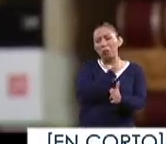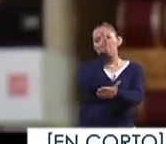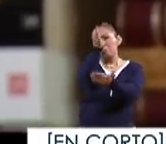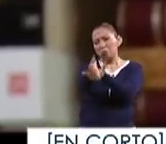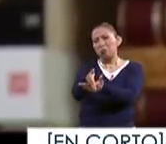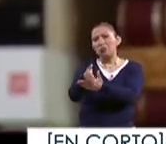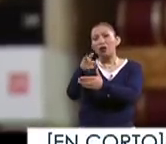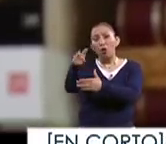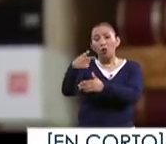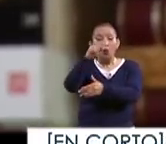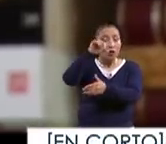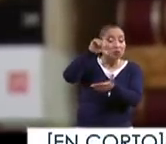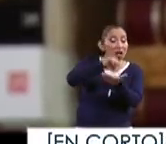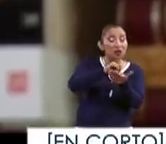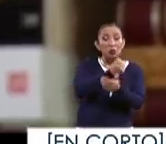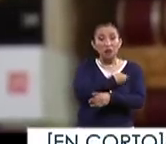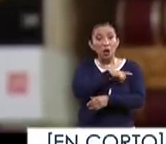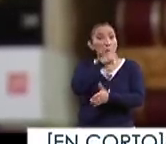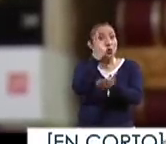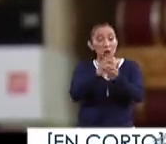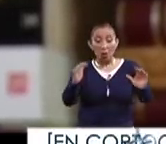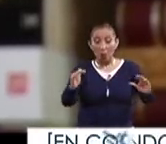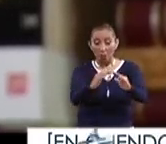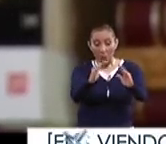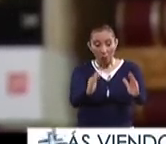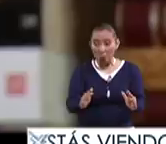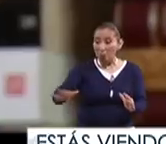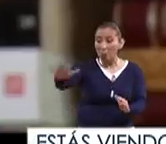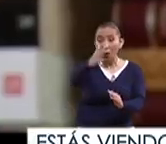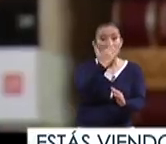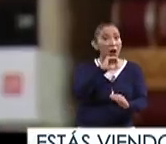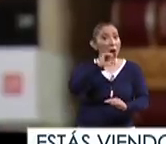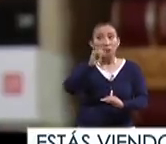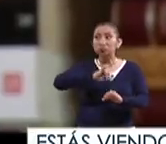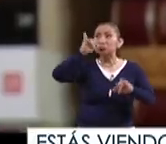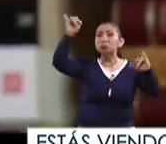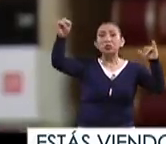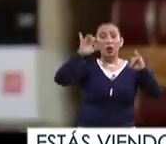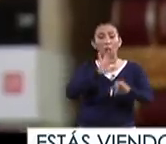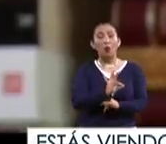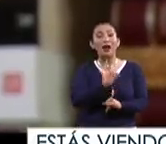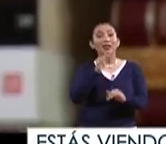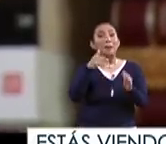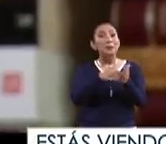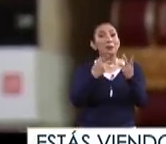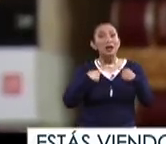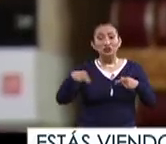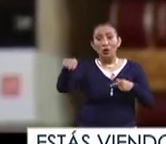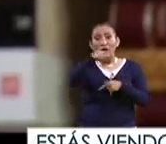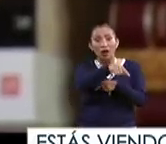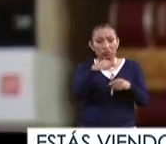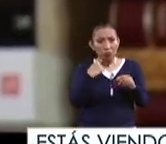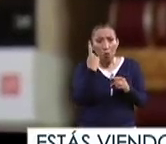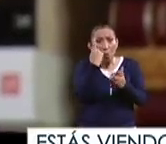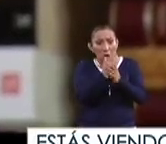llegué a un centro de salud que era lo único que había en mi ciudad natal, con 40,000 habitantes.